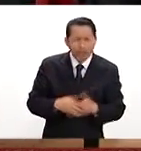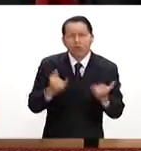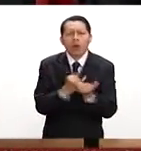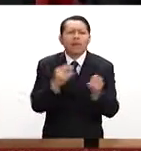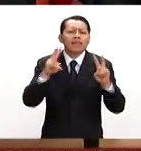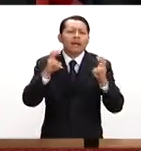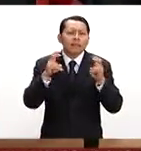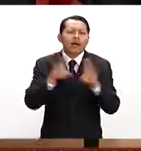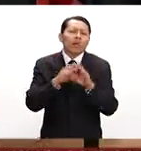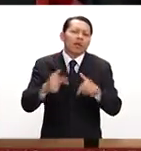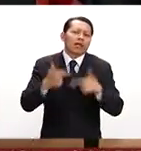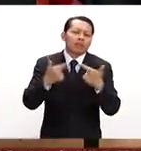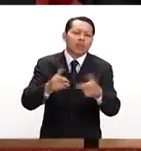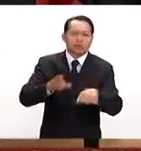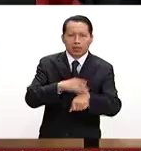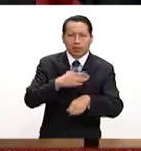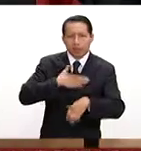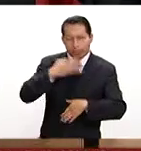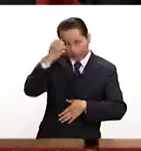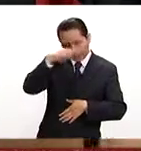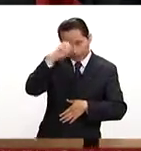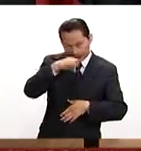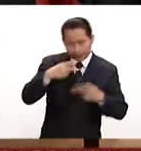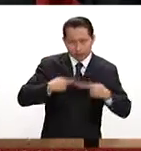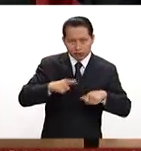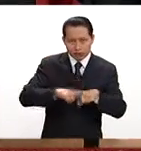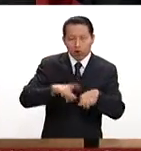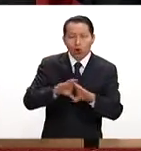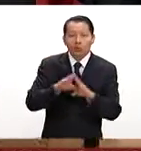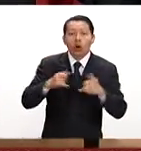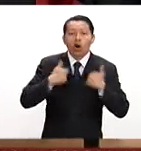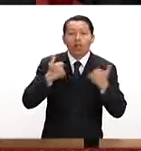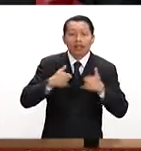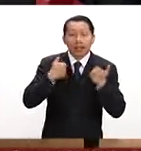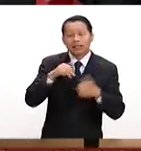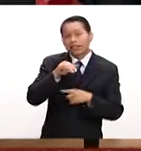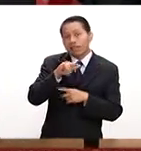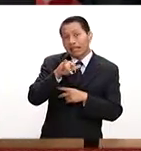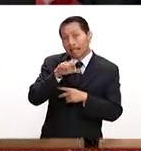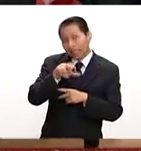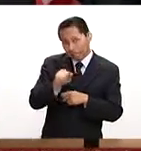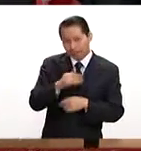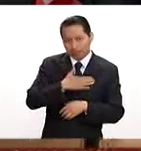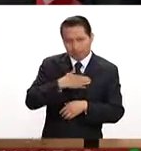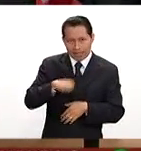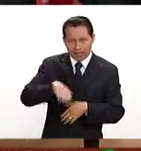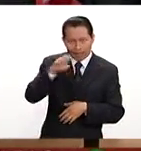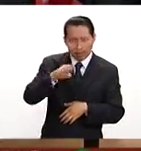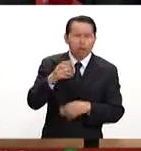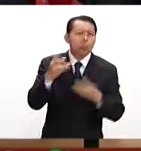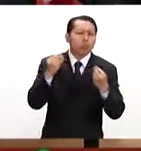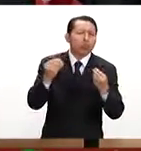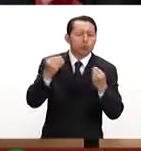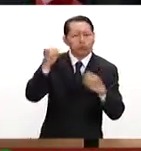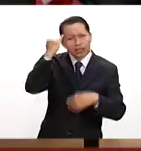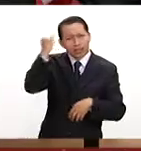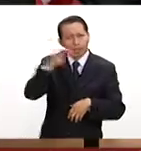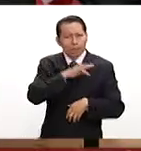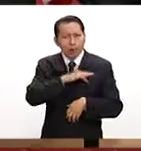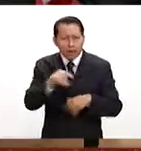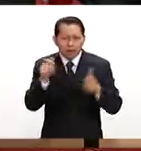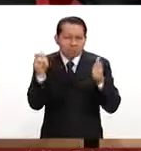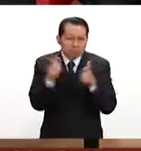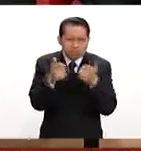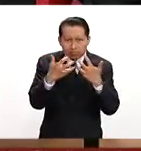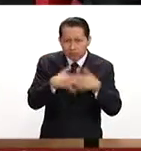generacional también. Yo les puedo decir desde mi experiencia personal que los jóvenes millennials de mi edad tienen mucho la idea de crear micro y pequeñas